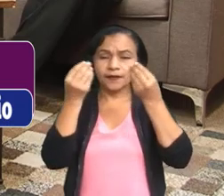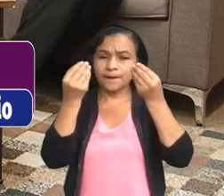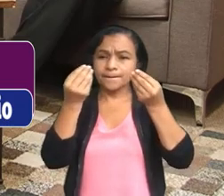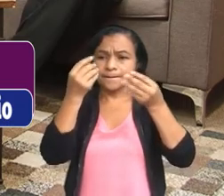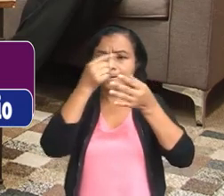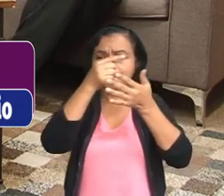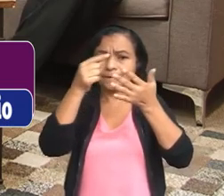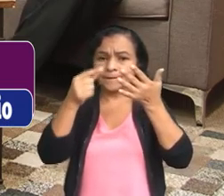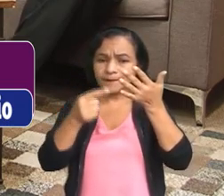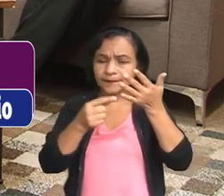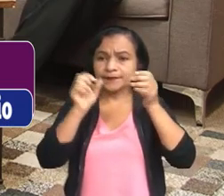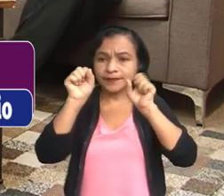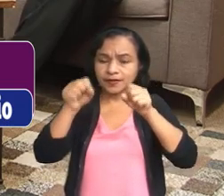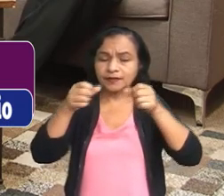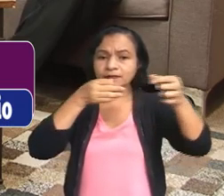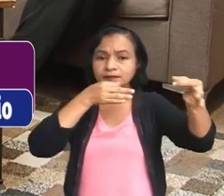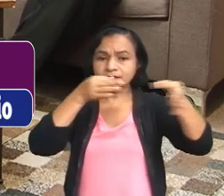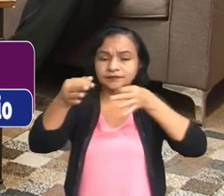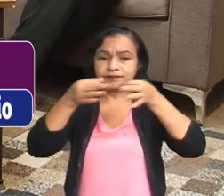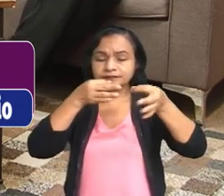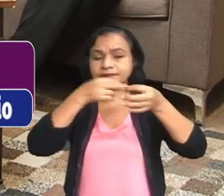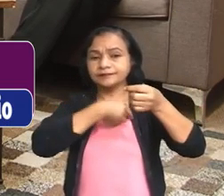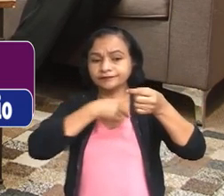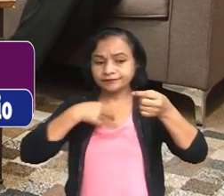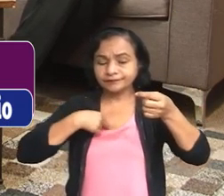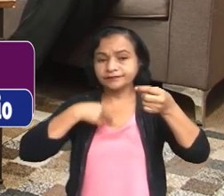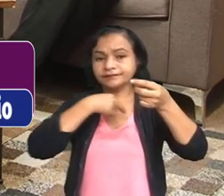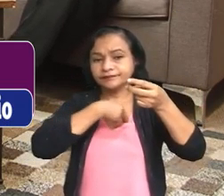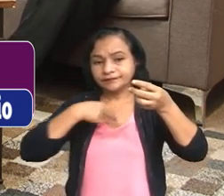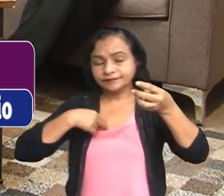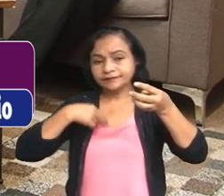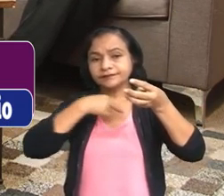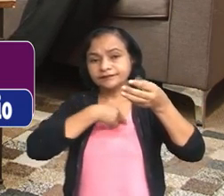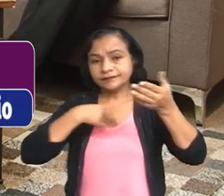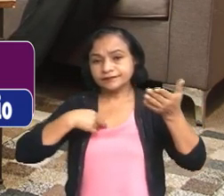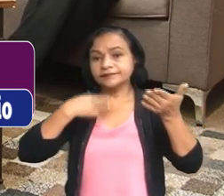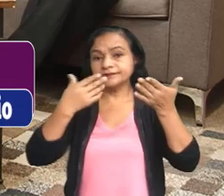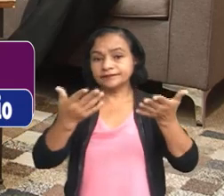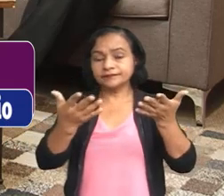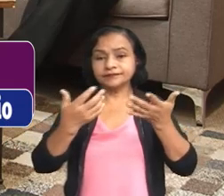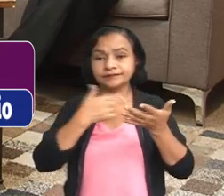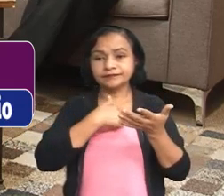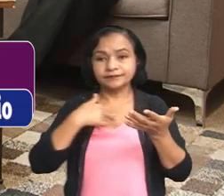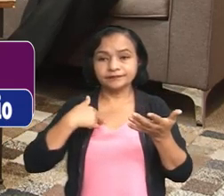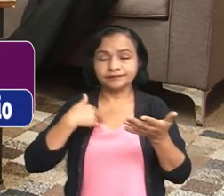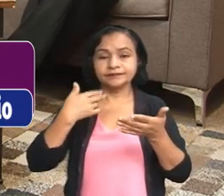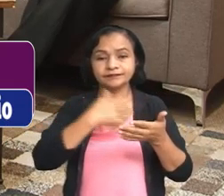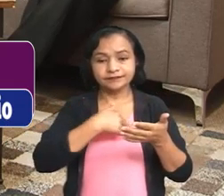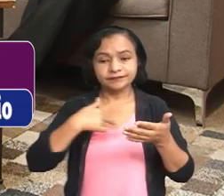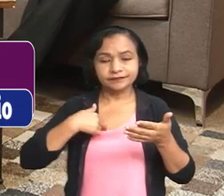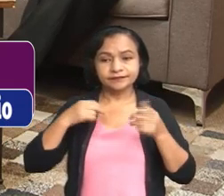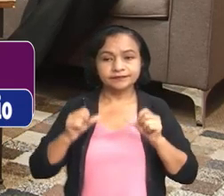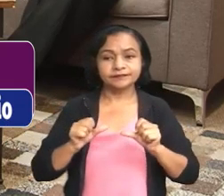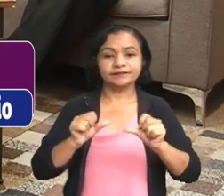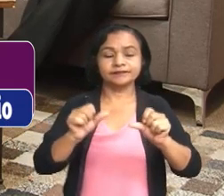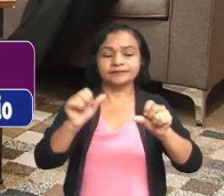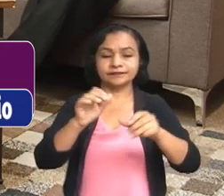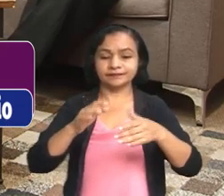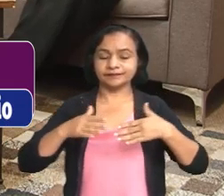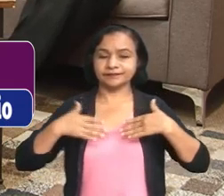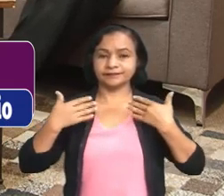es corto como para decir esto se ha hecho y estamos por hacer y nos disponemos y estamos haciendo y nos sentimos